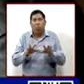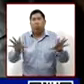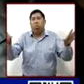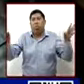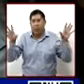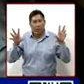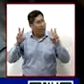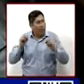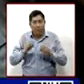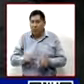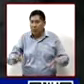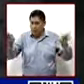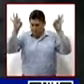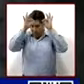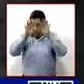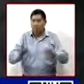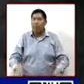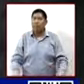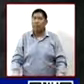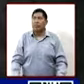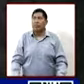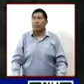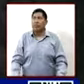perritos. Eso es lo más importante.